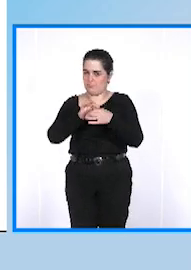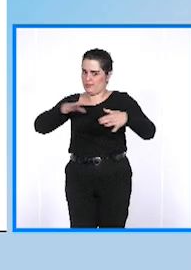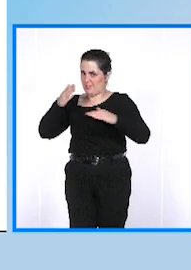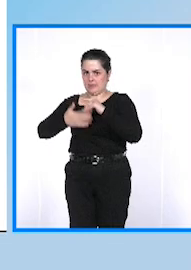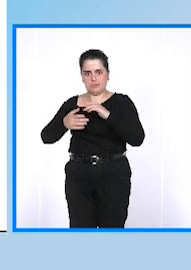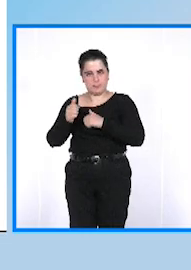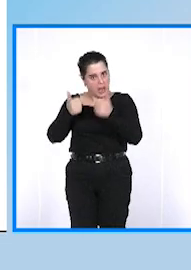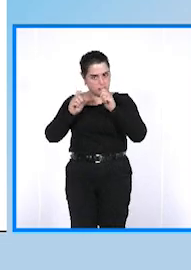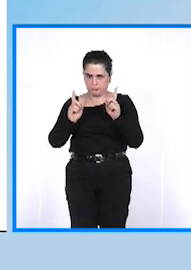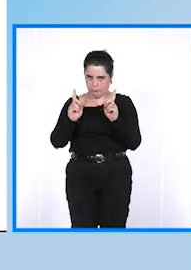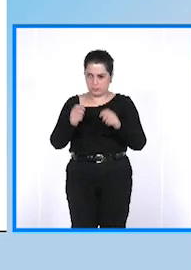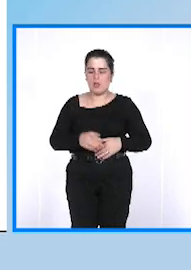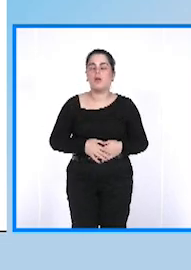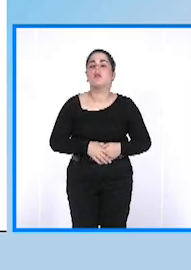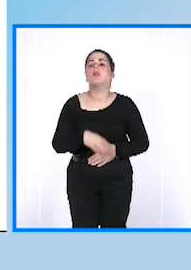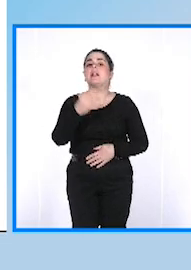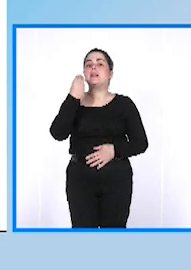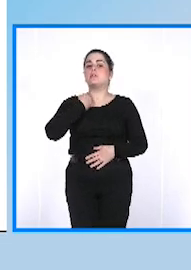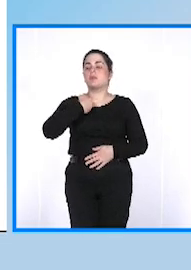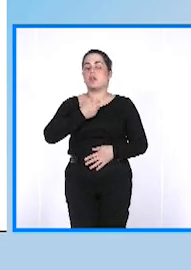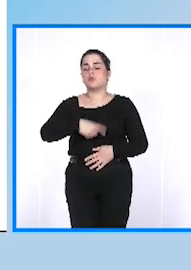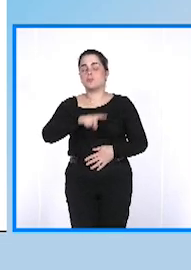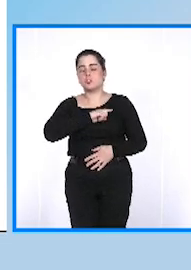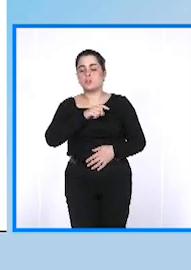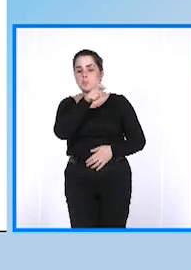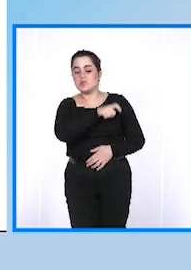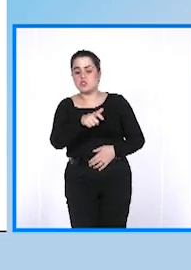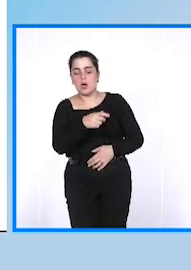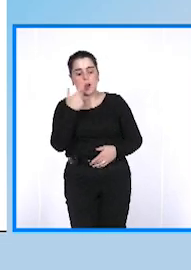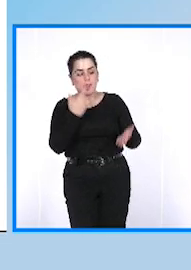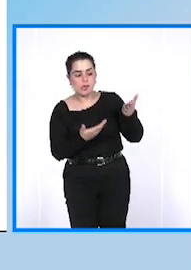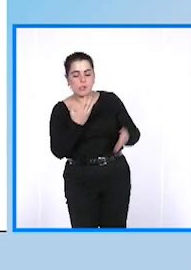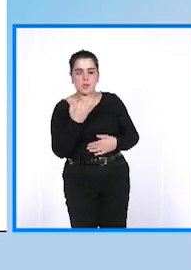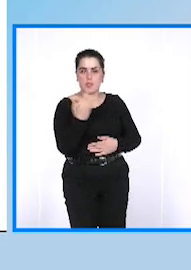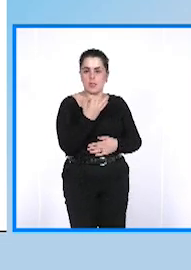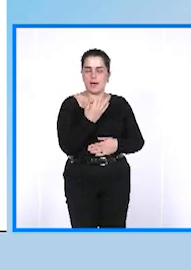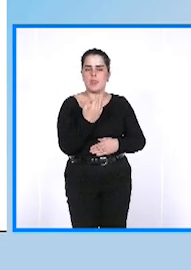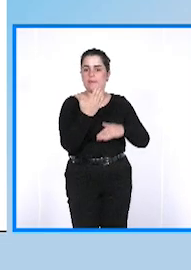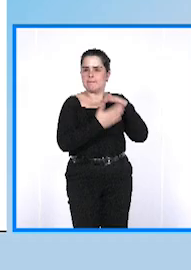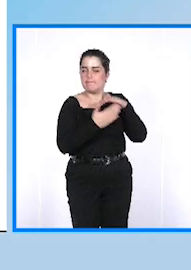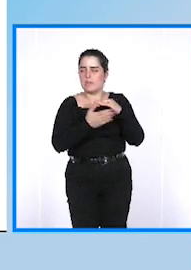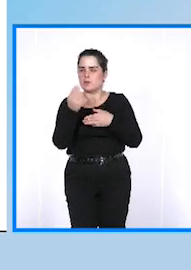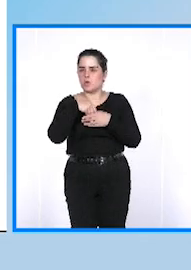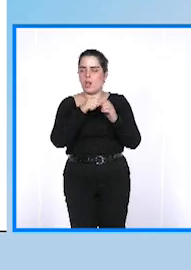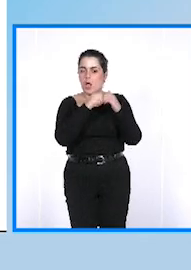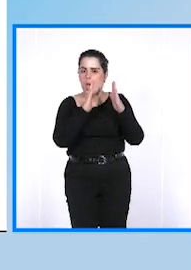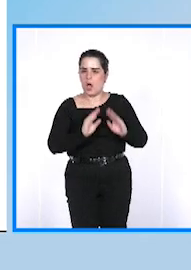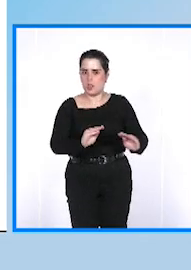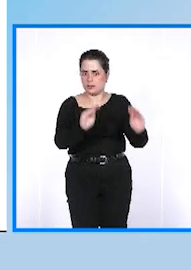entonces hemos evaluado el grado en que las personas experimentan pues una serie de restricciones en su hogar